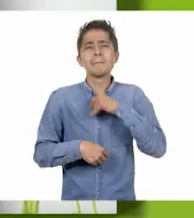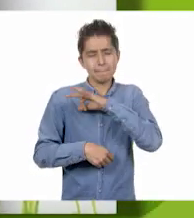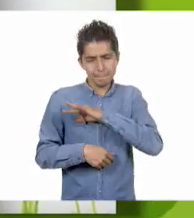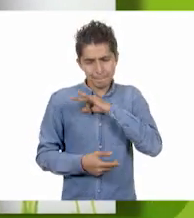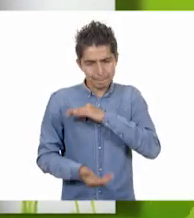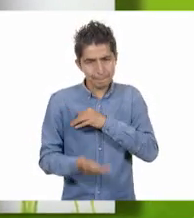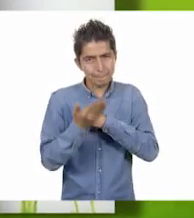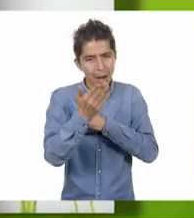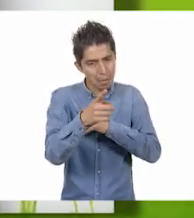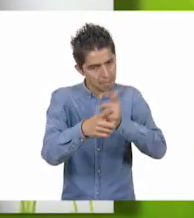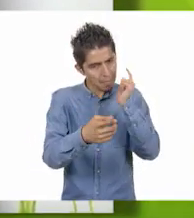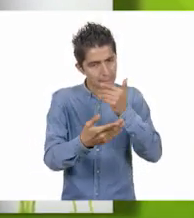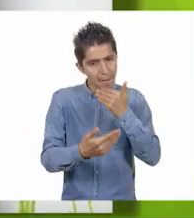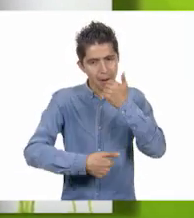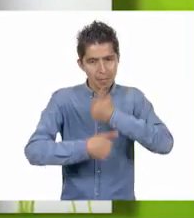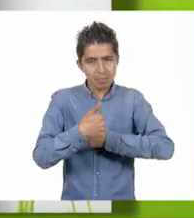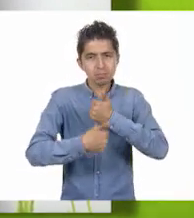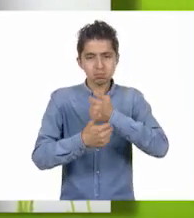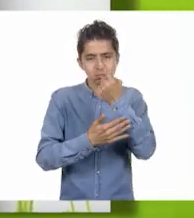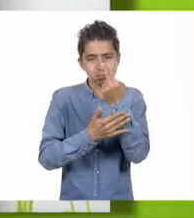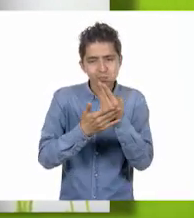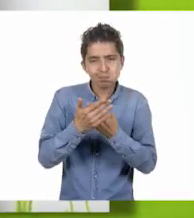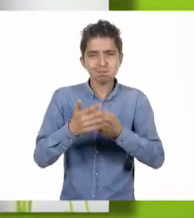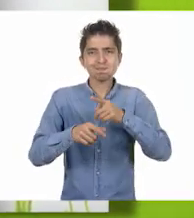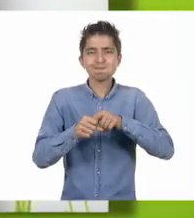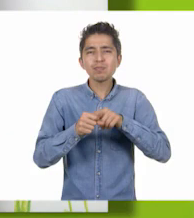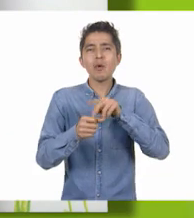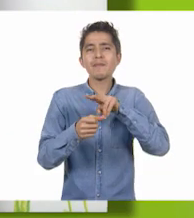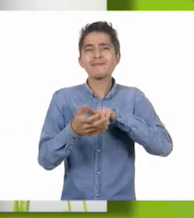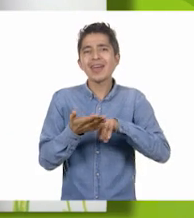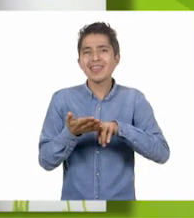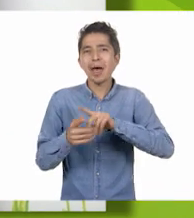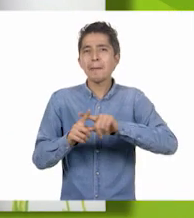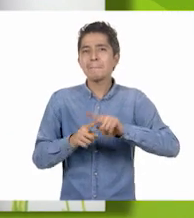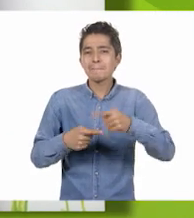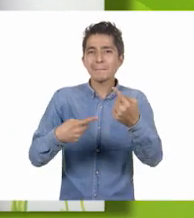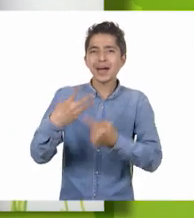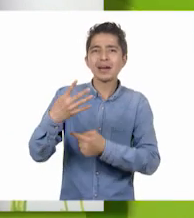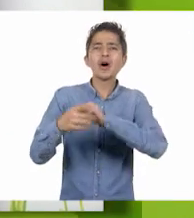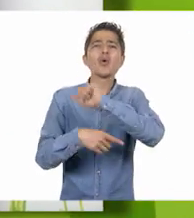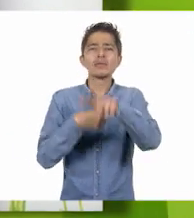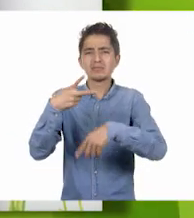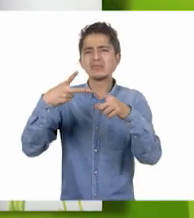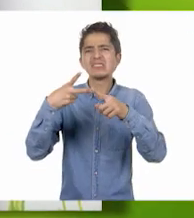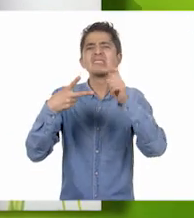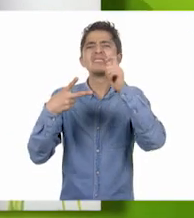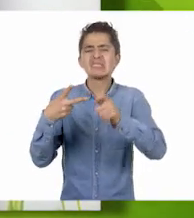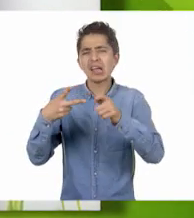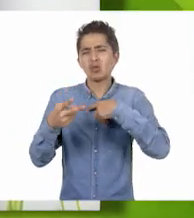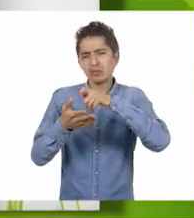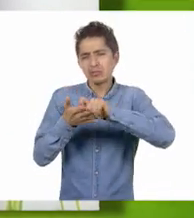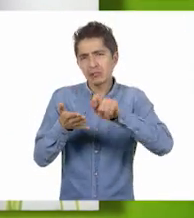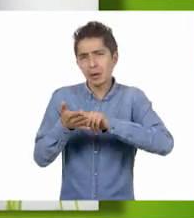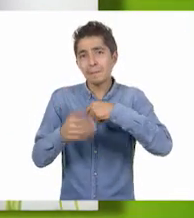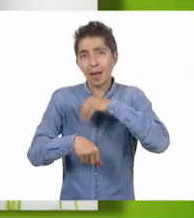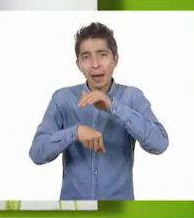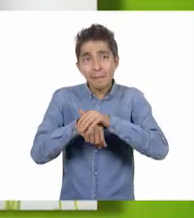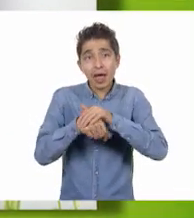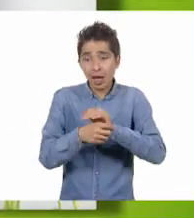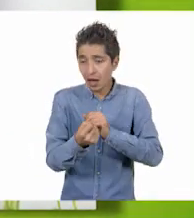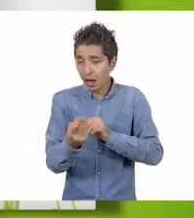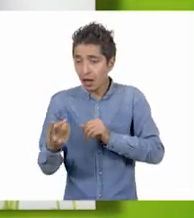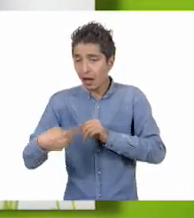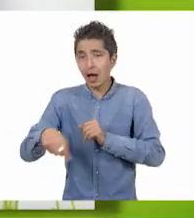felicitarte por tu exitosa carrera coloreando cosas verdes. La segunda razón por la que te escribo son mis amigos,